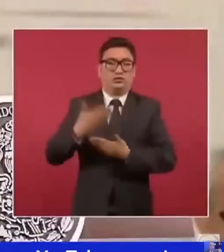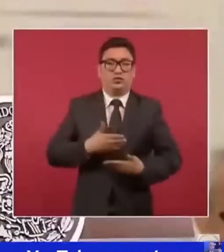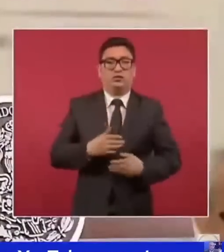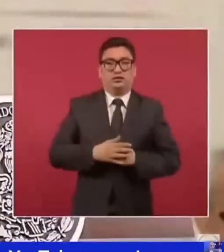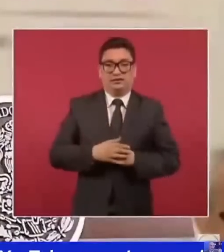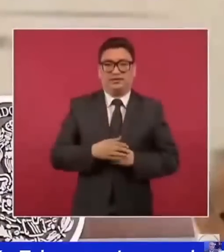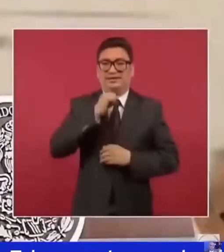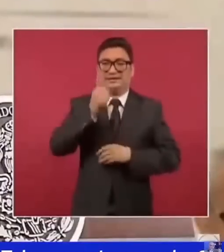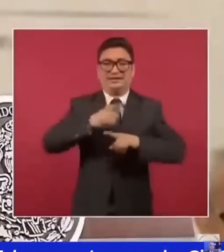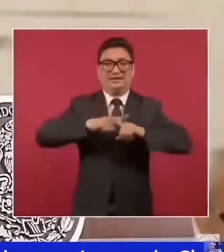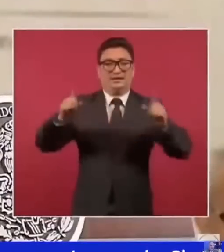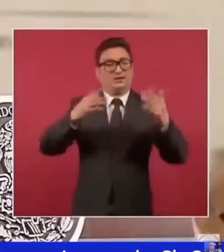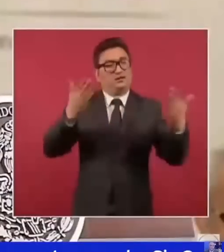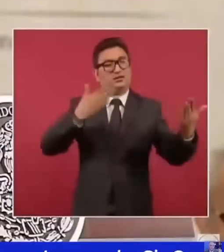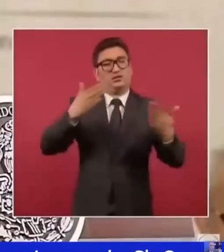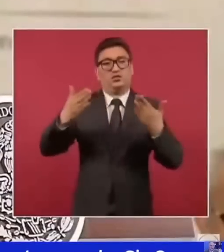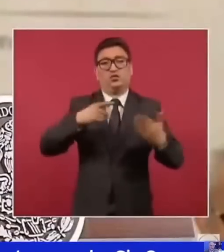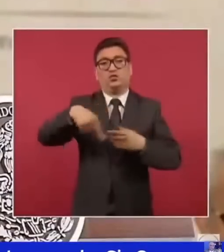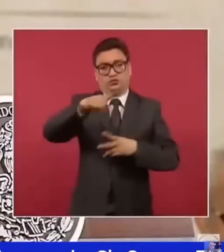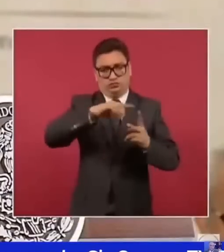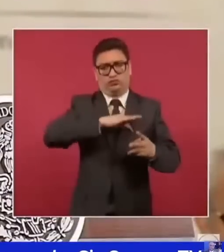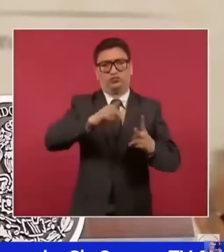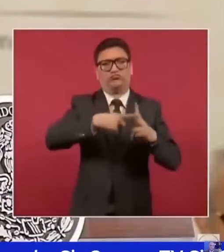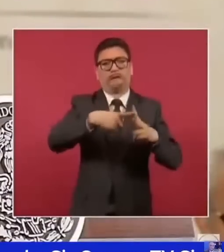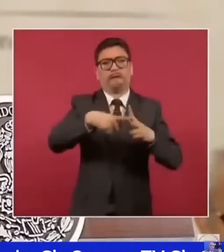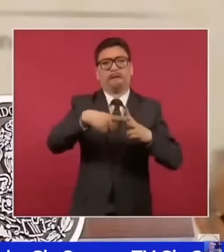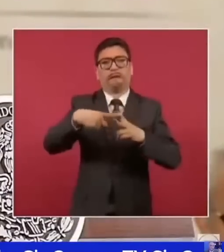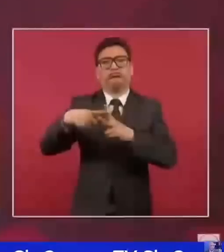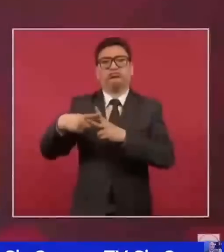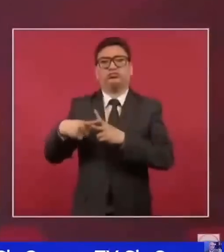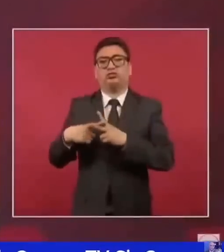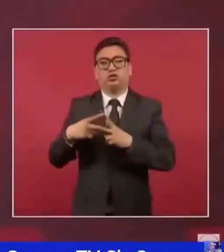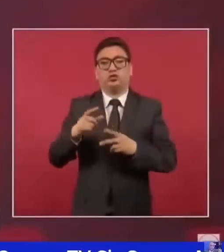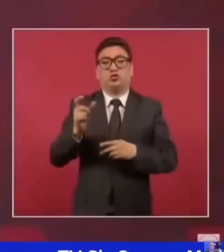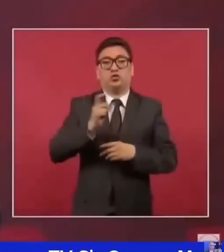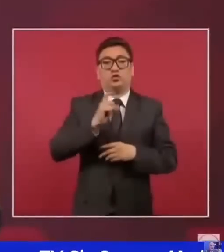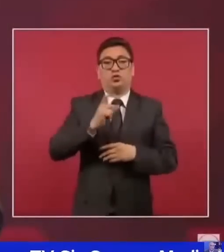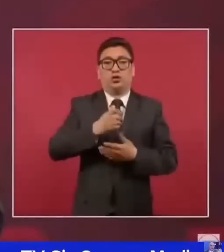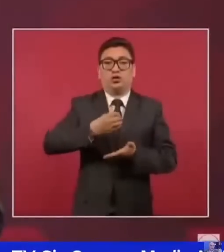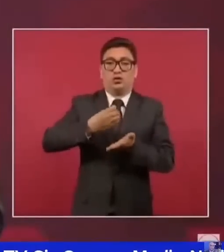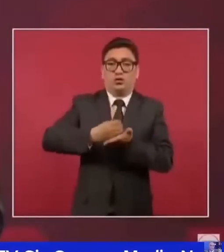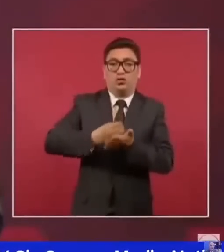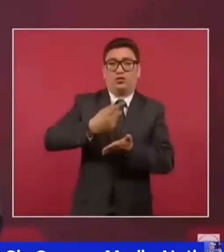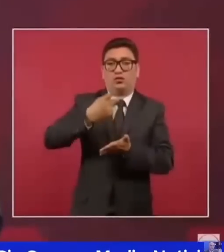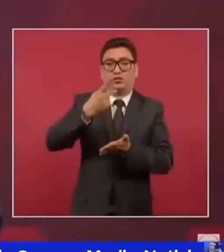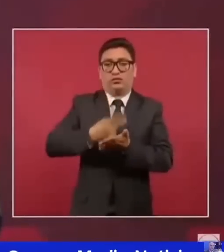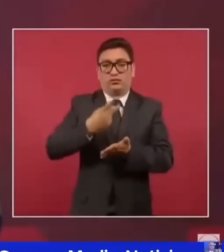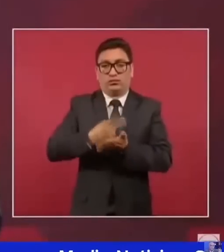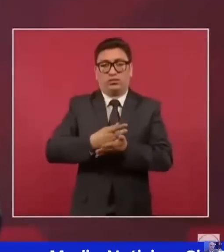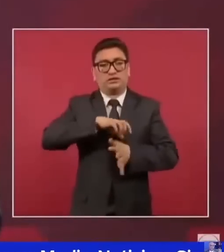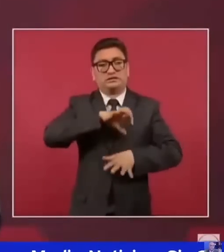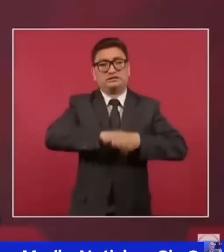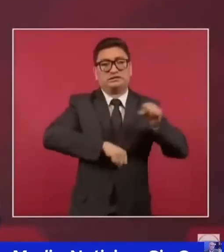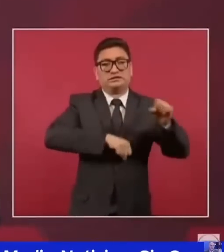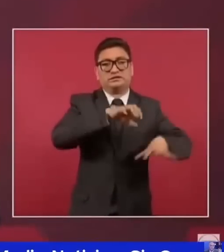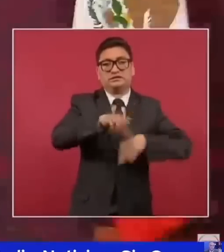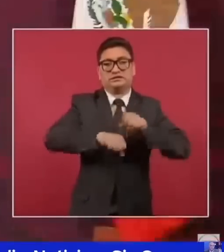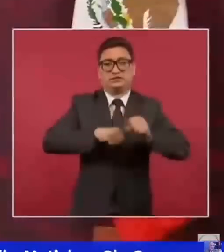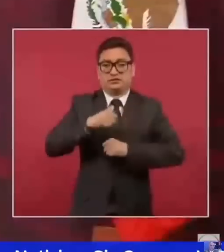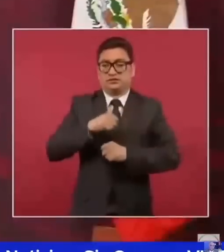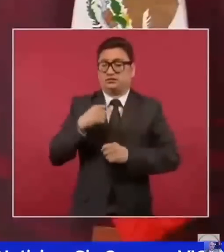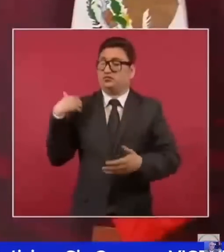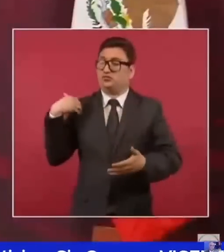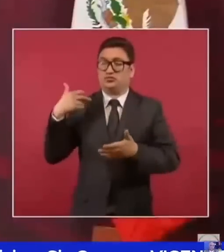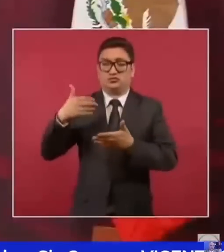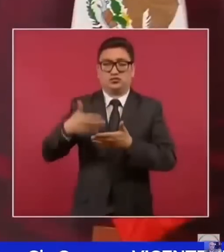Nada más hagan la cuenta de lo que se han llevado de oro y de plata en los últimos